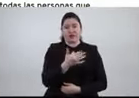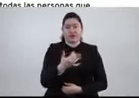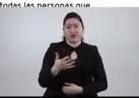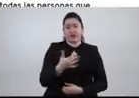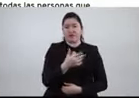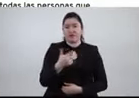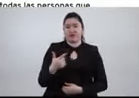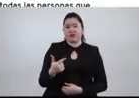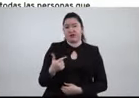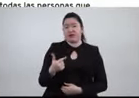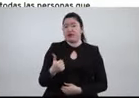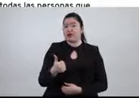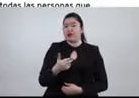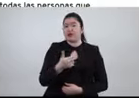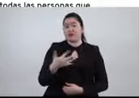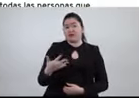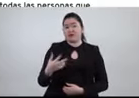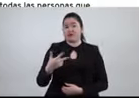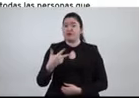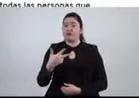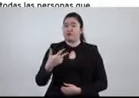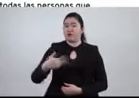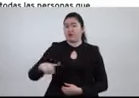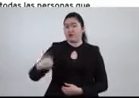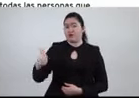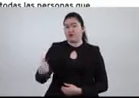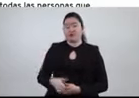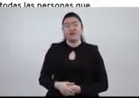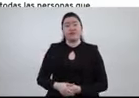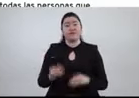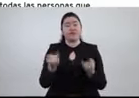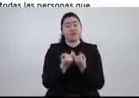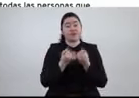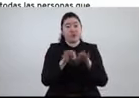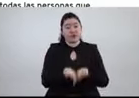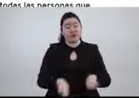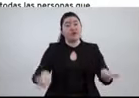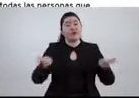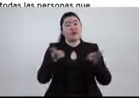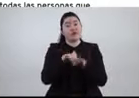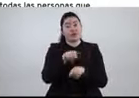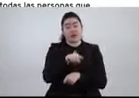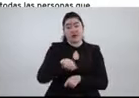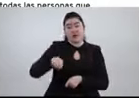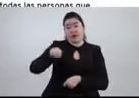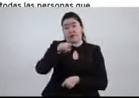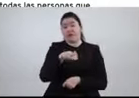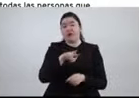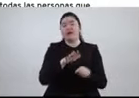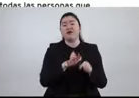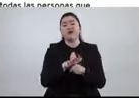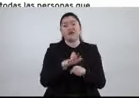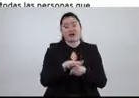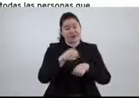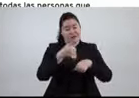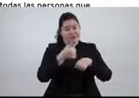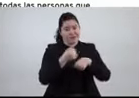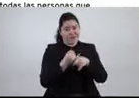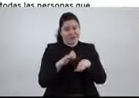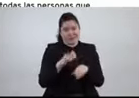Y recordamos que es muy importante sus datos para que posteriormente reciban la cita para la segunda